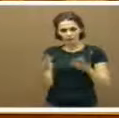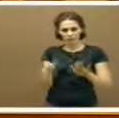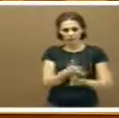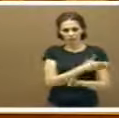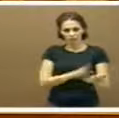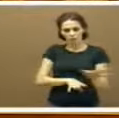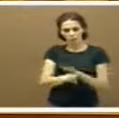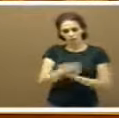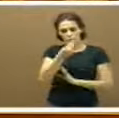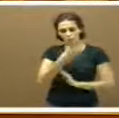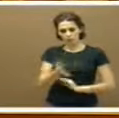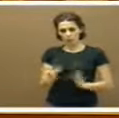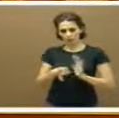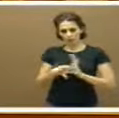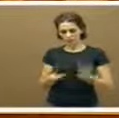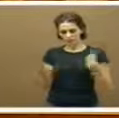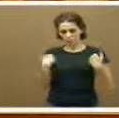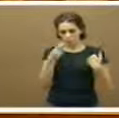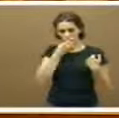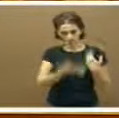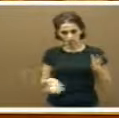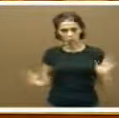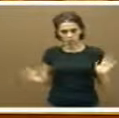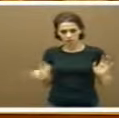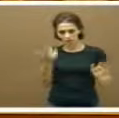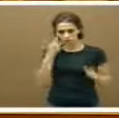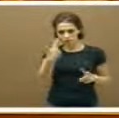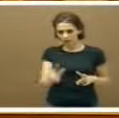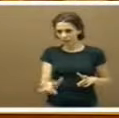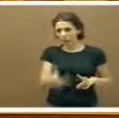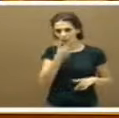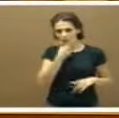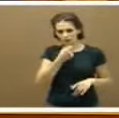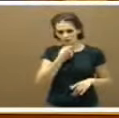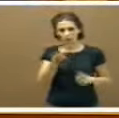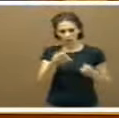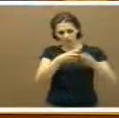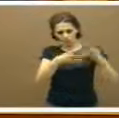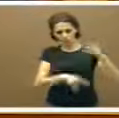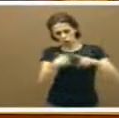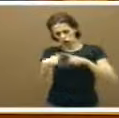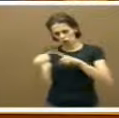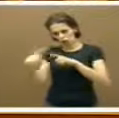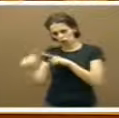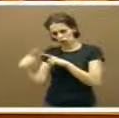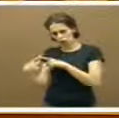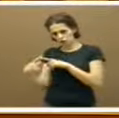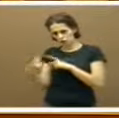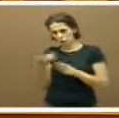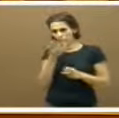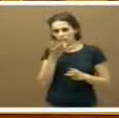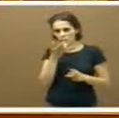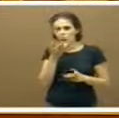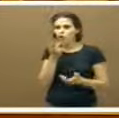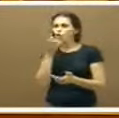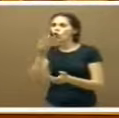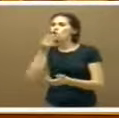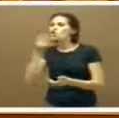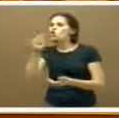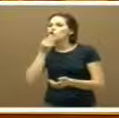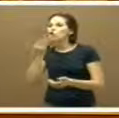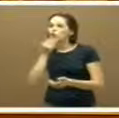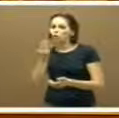y ser un buen gestor. Fíjese que es sencillo. Entre otras cosas, no pagar comida de diputados